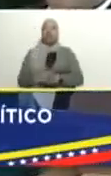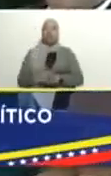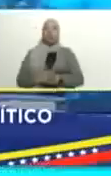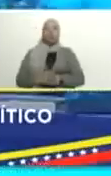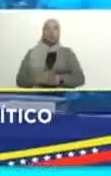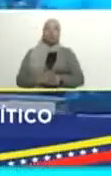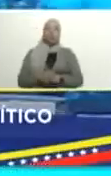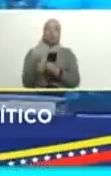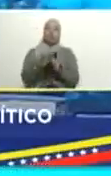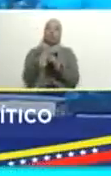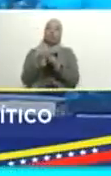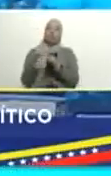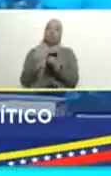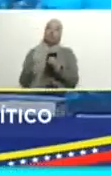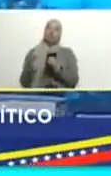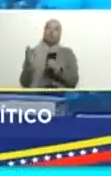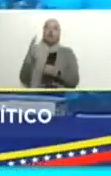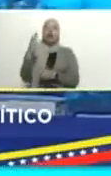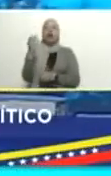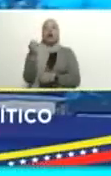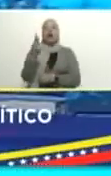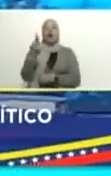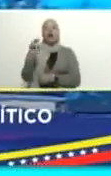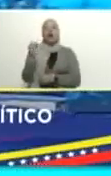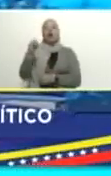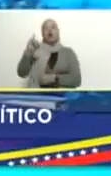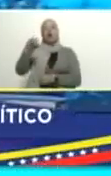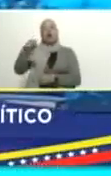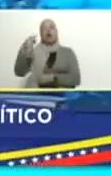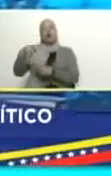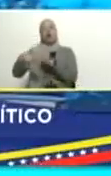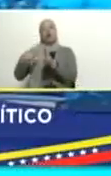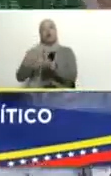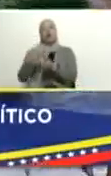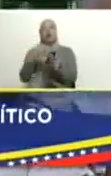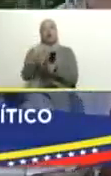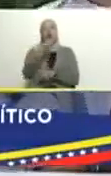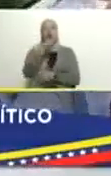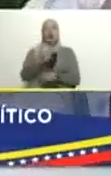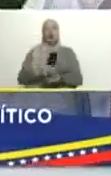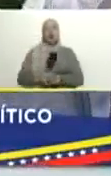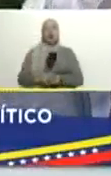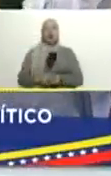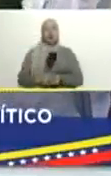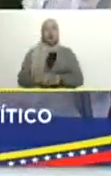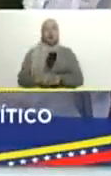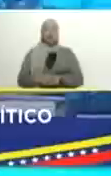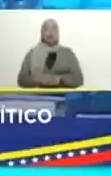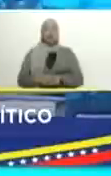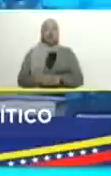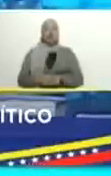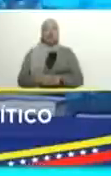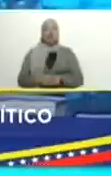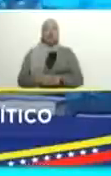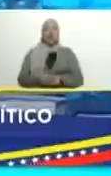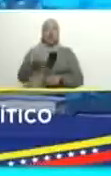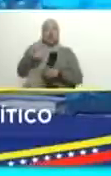del municipio Caroní, Puerto Ordaz, estado Bolívar, de Puerto